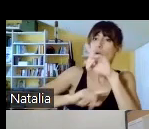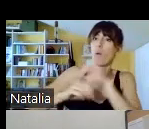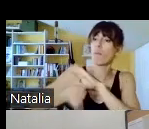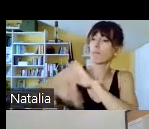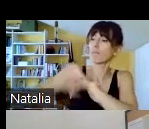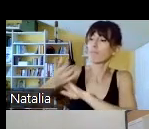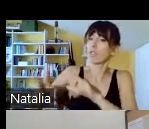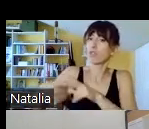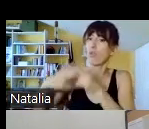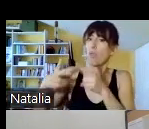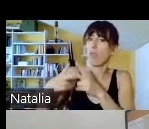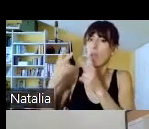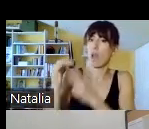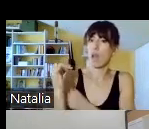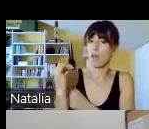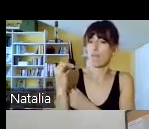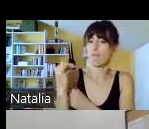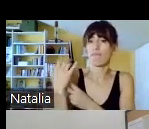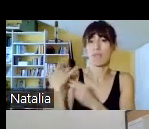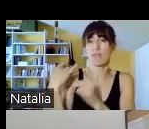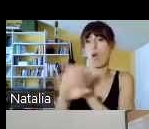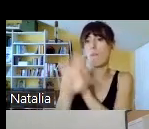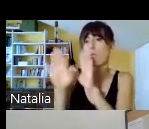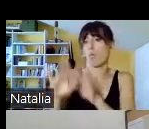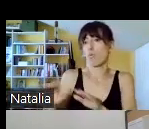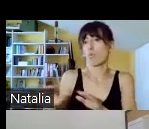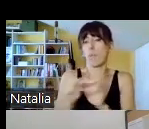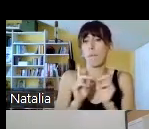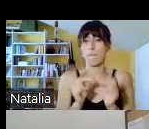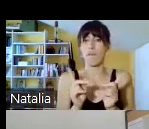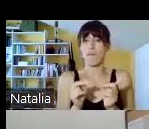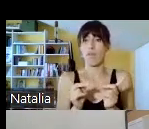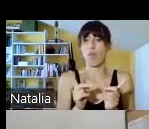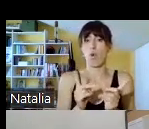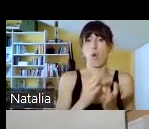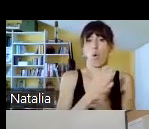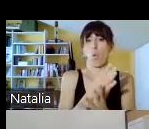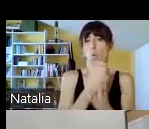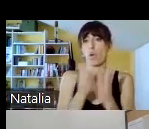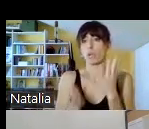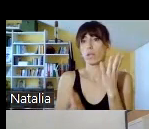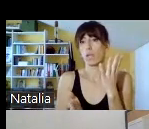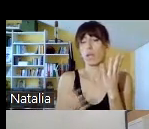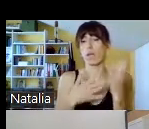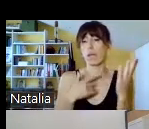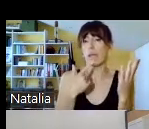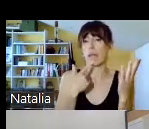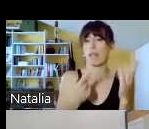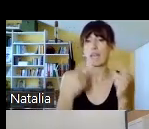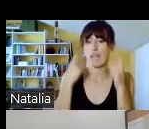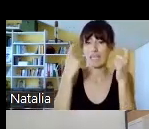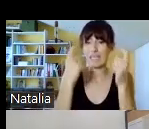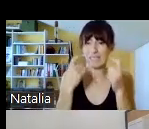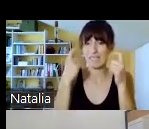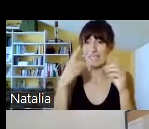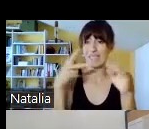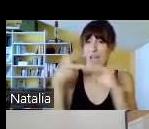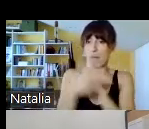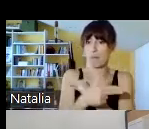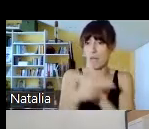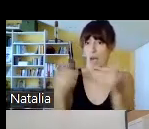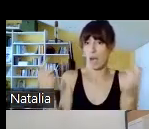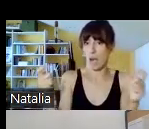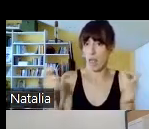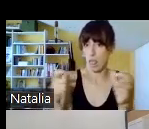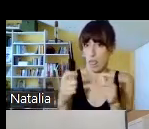social. Y por último, la prevención cuaternaria, que dicho de otro modo sería intentar evitar, reducir y